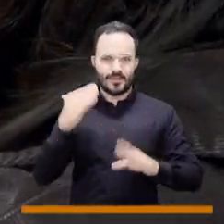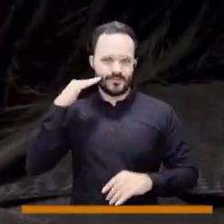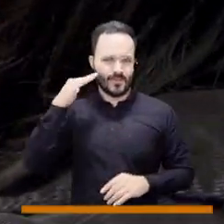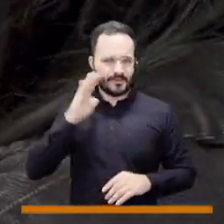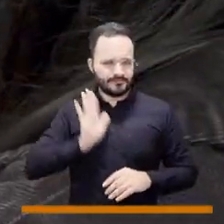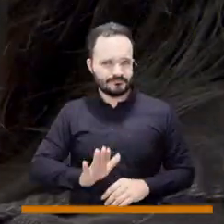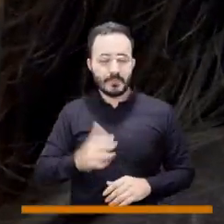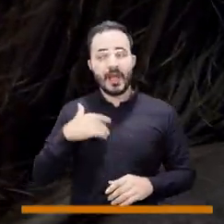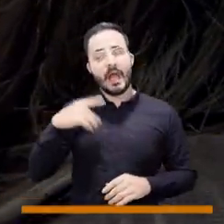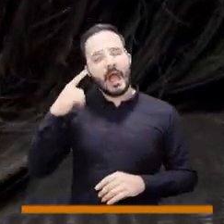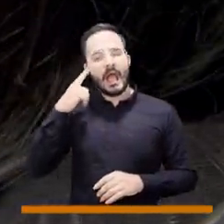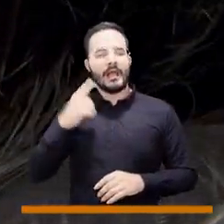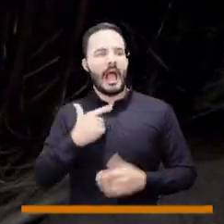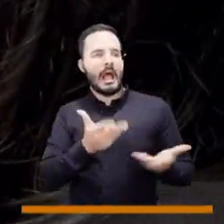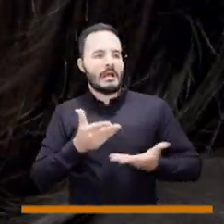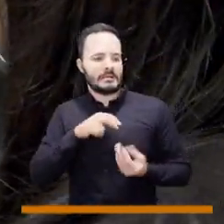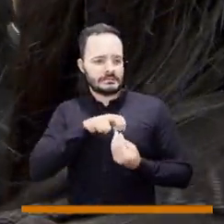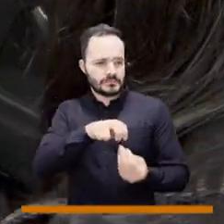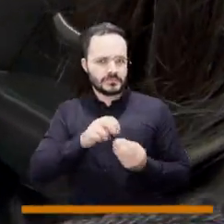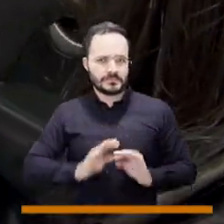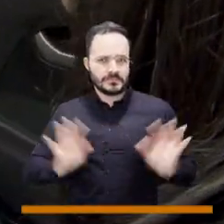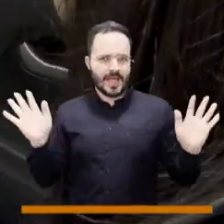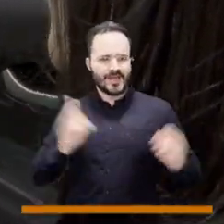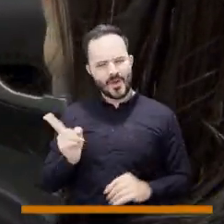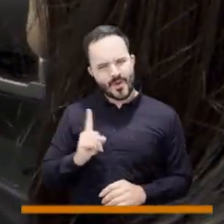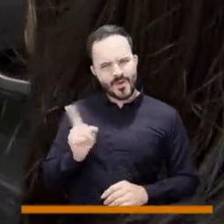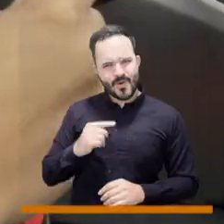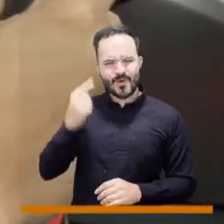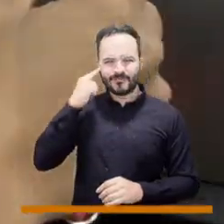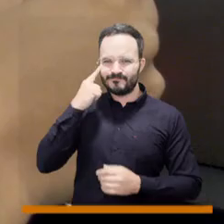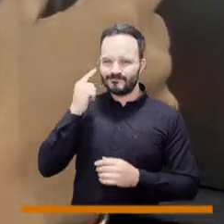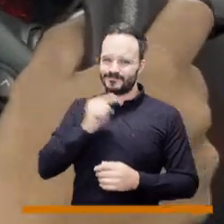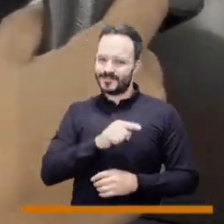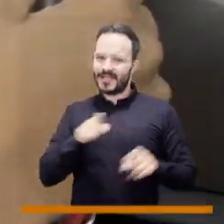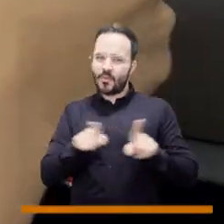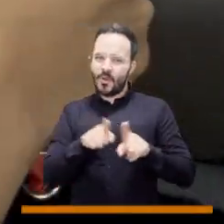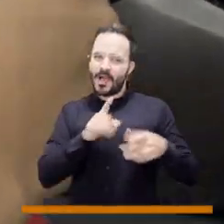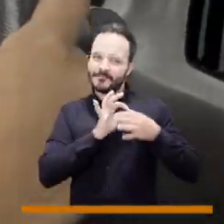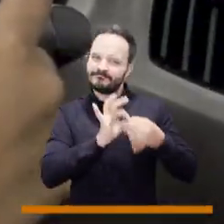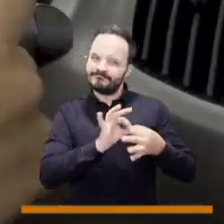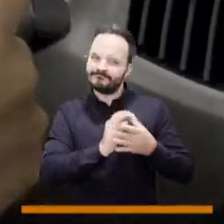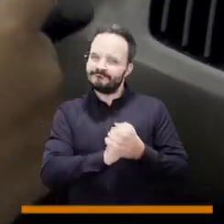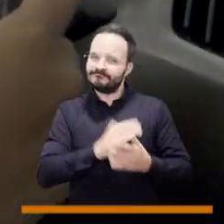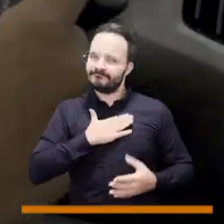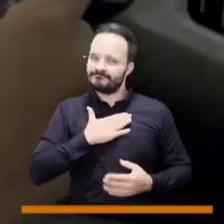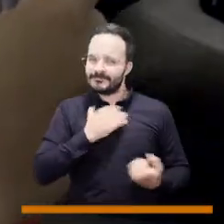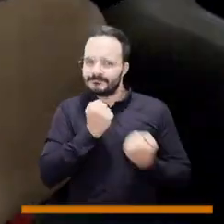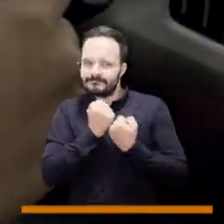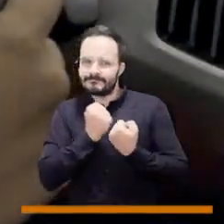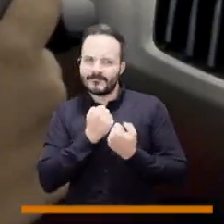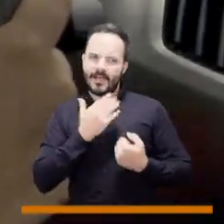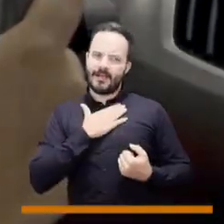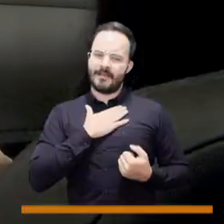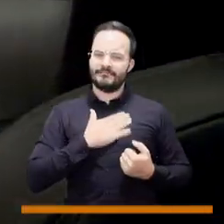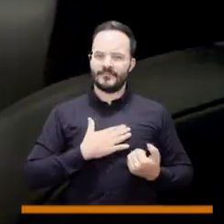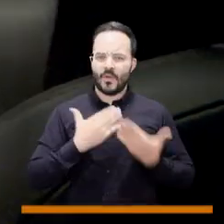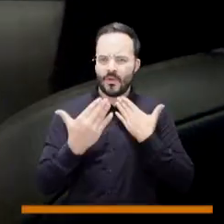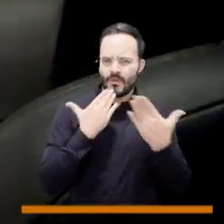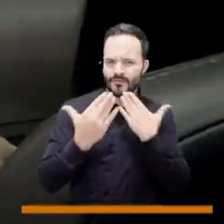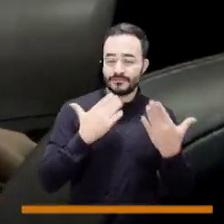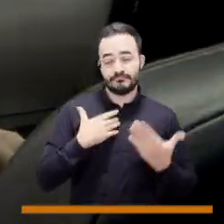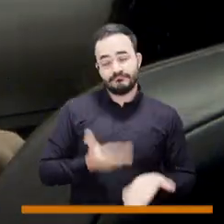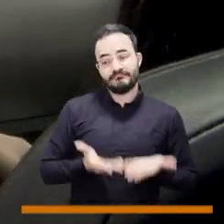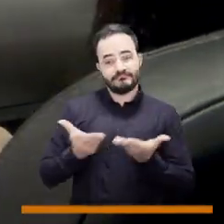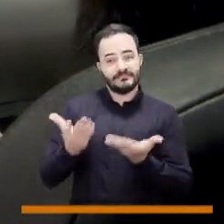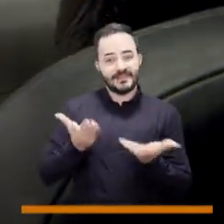FEM vean, ay no, FEM me presta el servicio de transporte y ya, no, quiero que en FEM encuentren esa amiga, esa complicidad, quiero